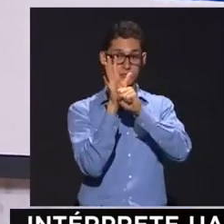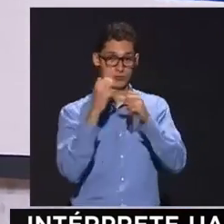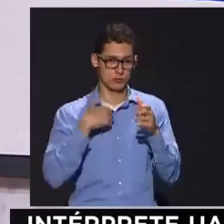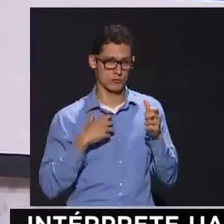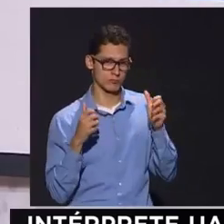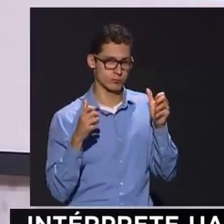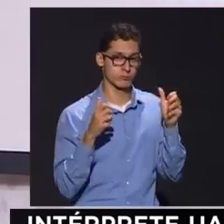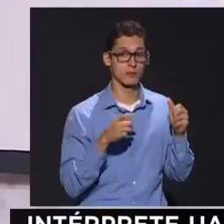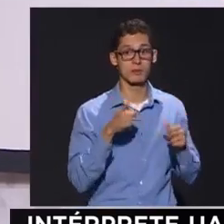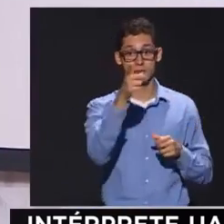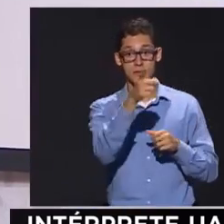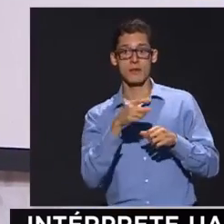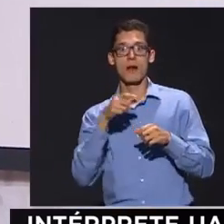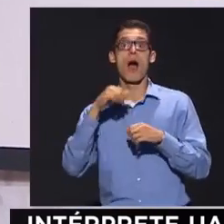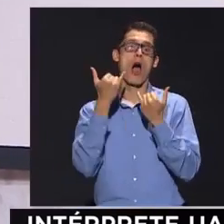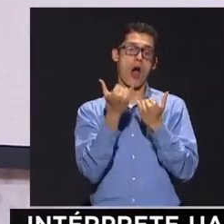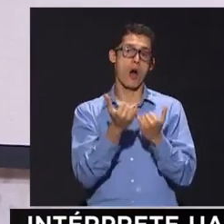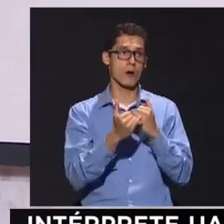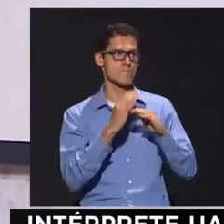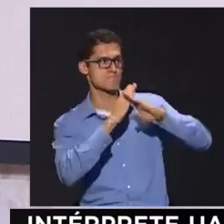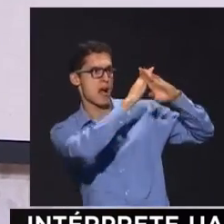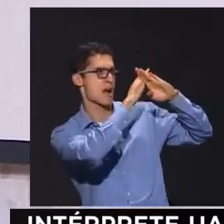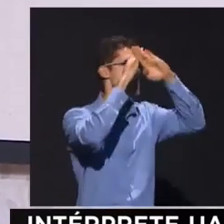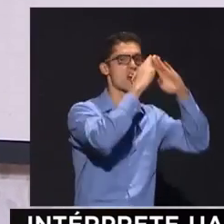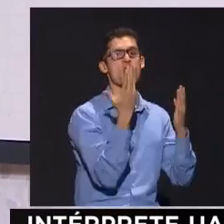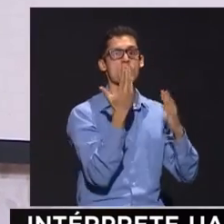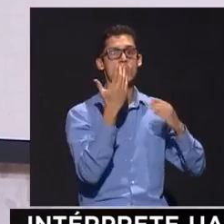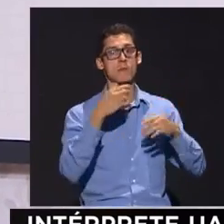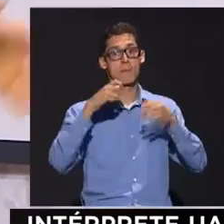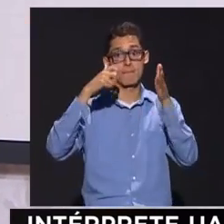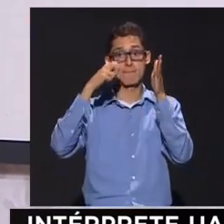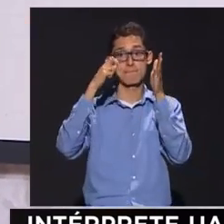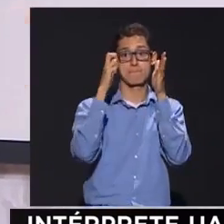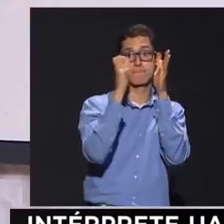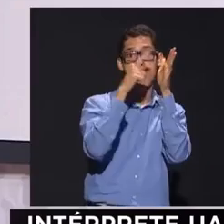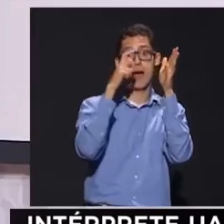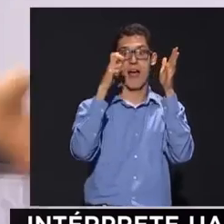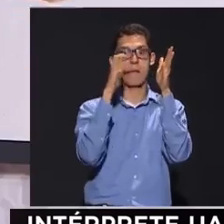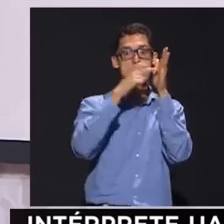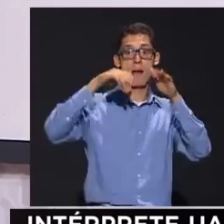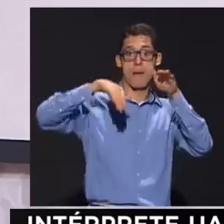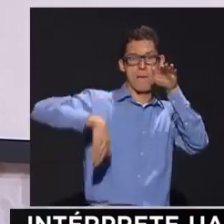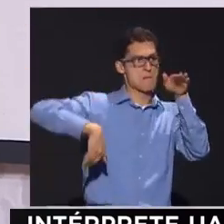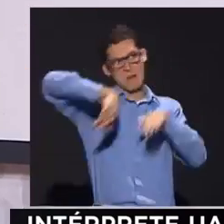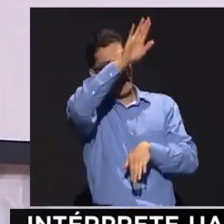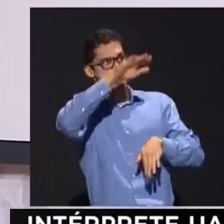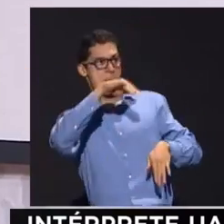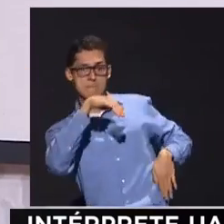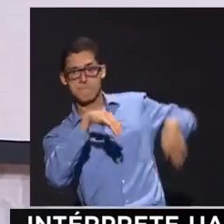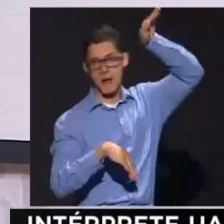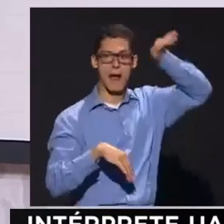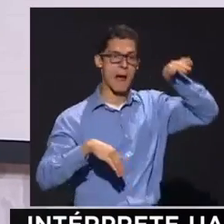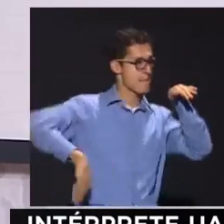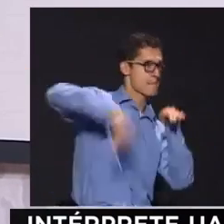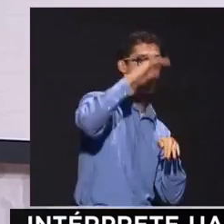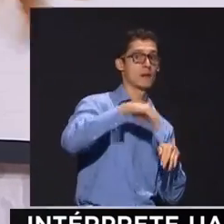mirando golpes sino con unas patadas cuando pensamos en patadas fue lógico no es una patada para adelante no para atrás y vamos a dar